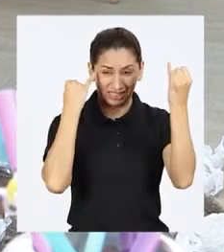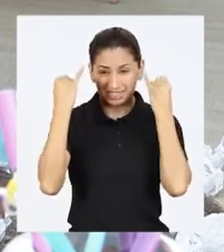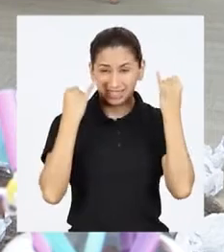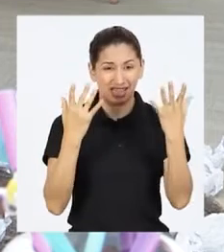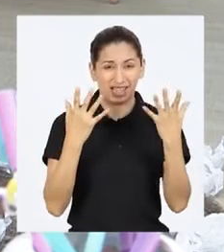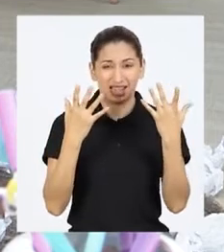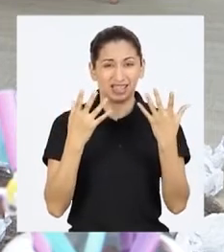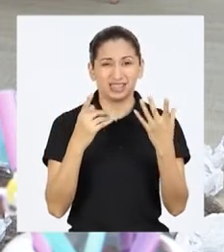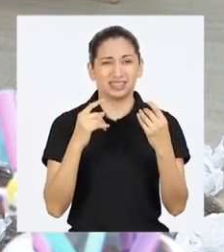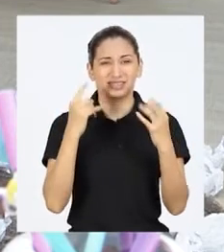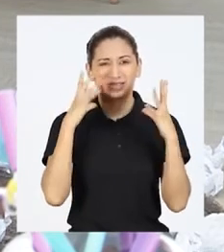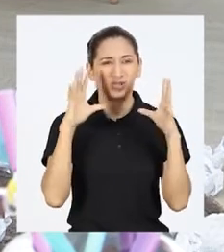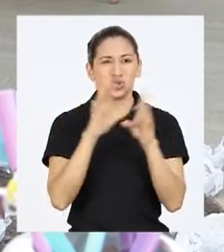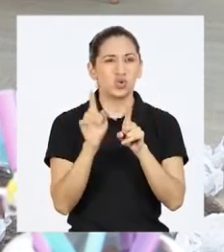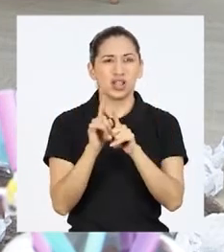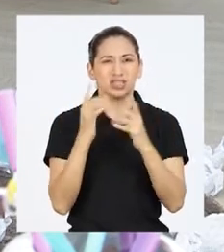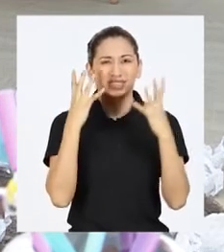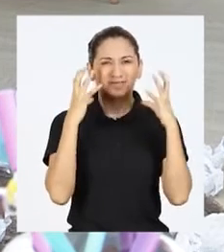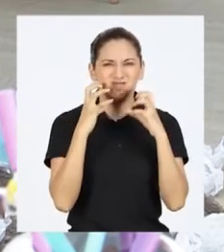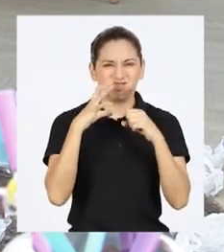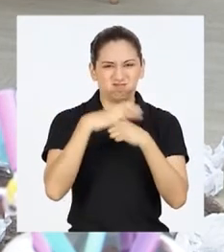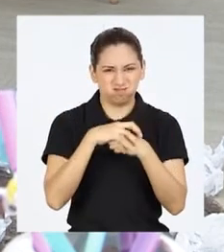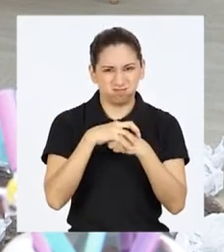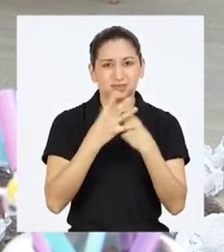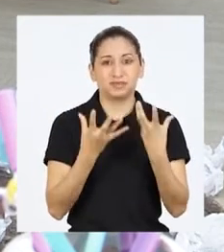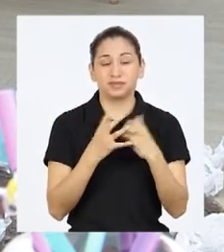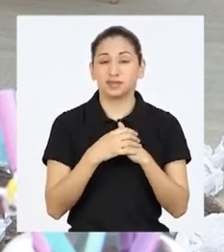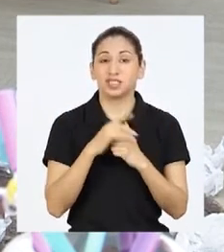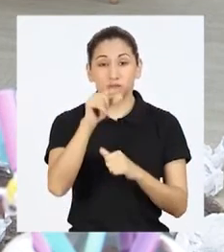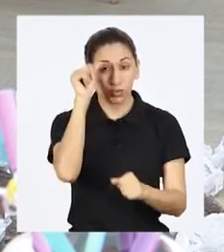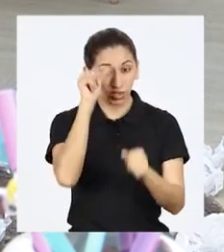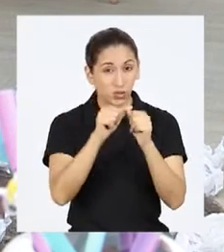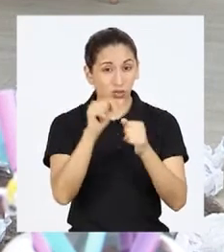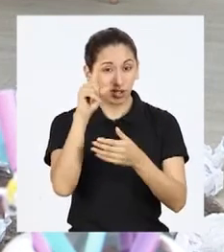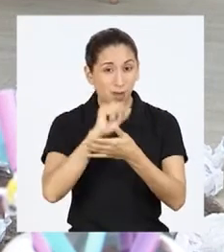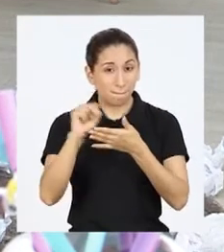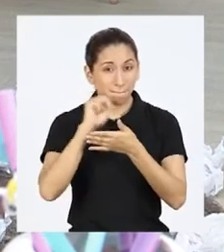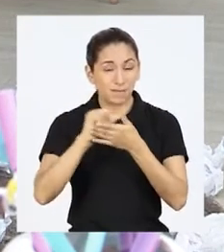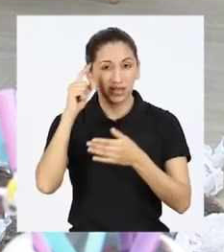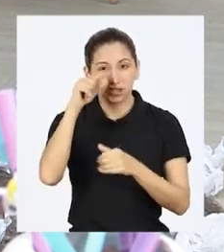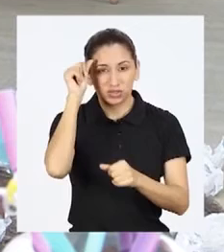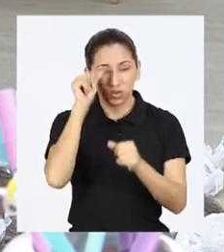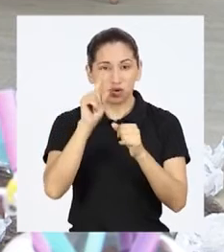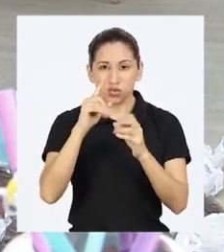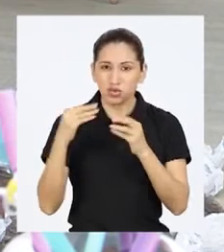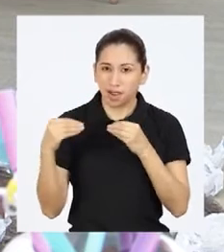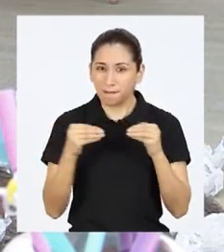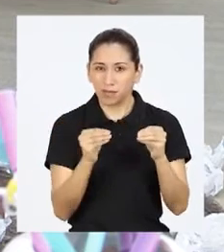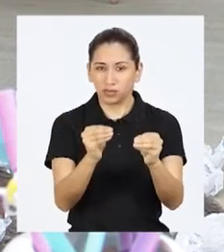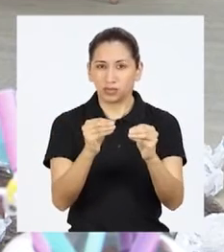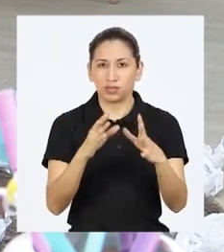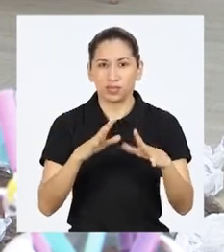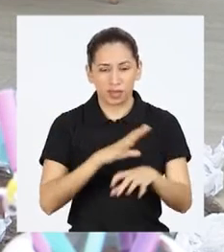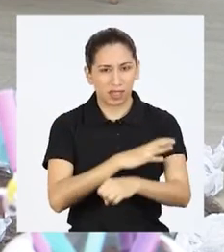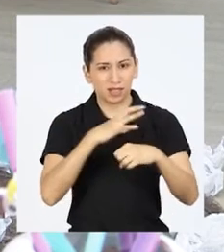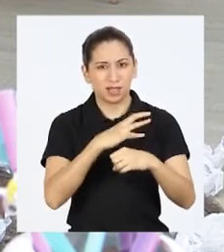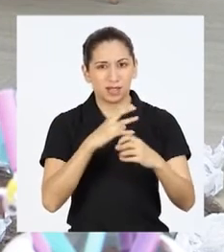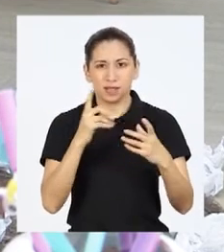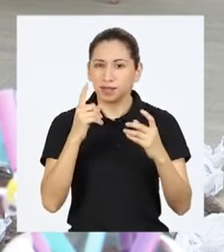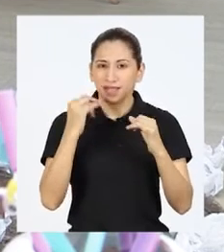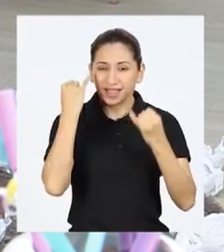están fluyendo. ¿Te acuerdas que hace unos meses revisamos una metodología que ayudaba a potenciar la